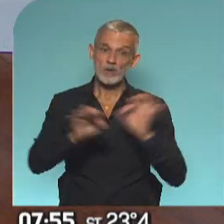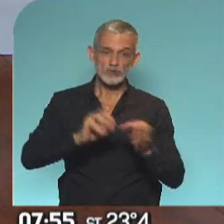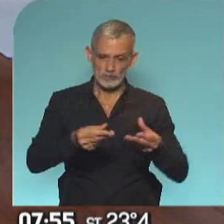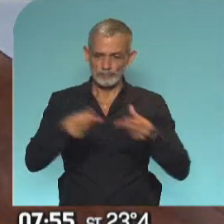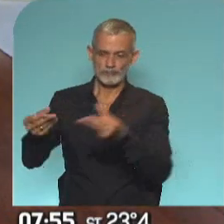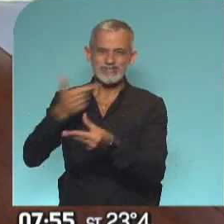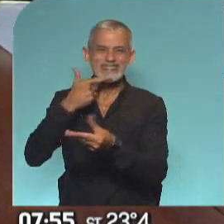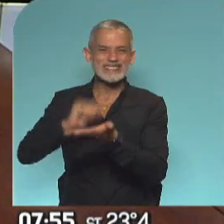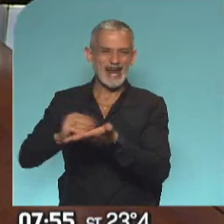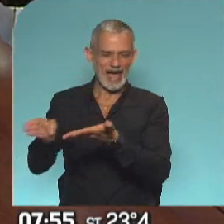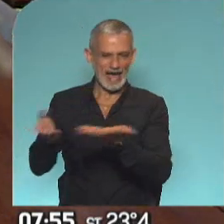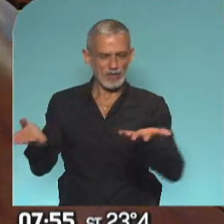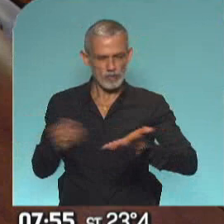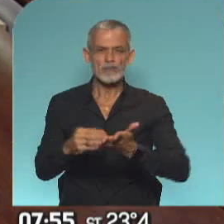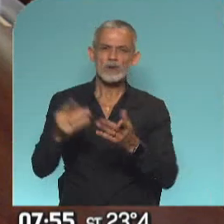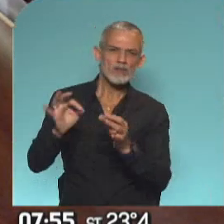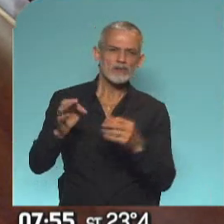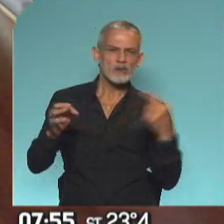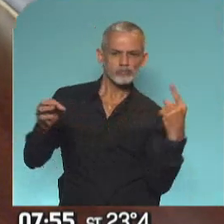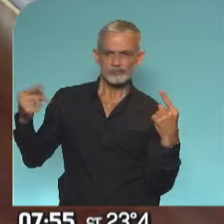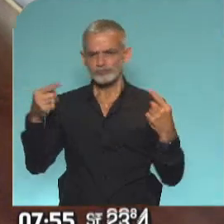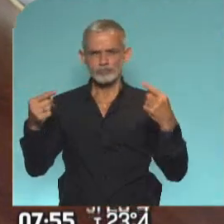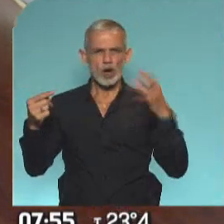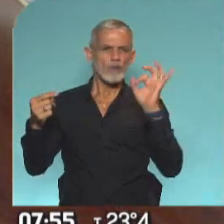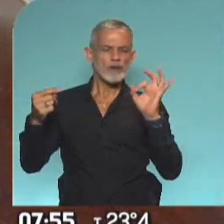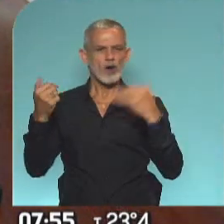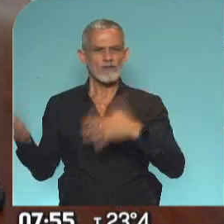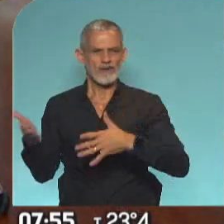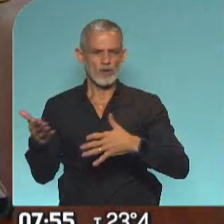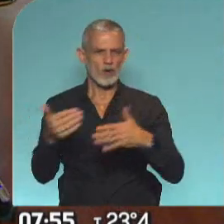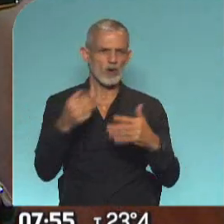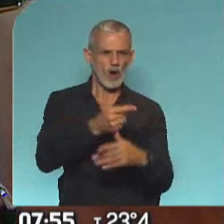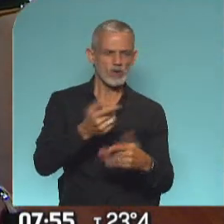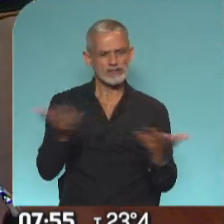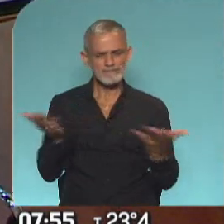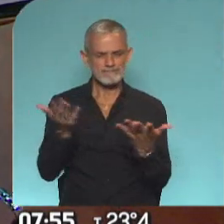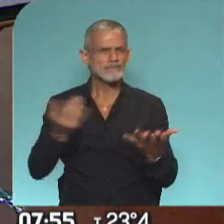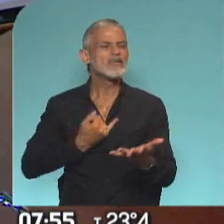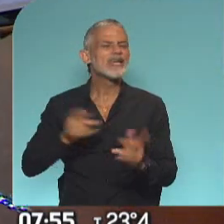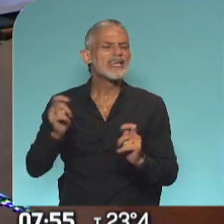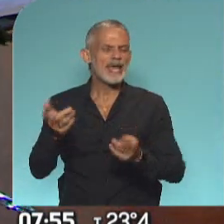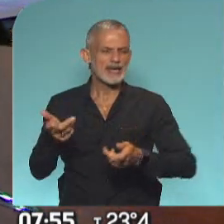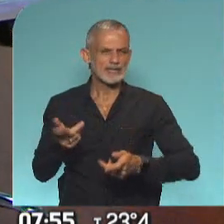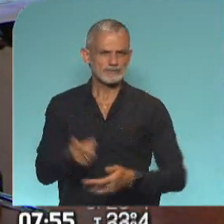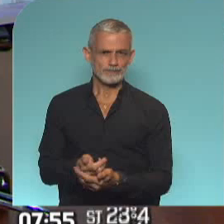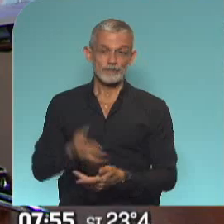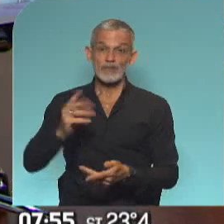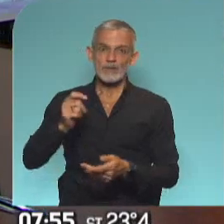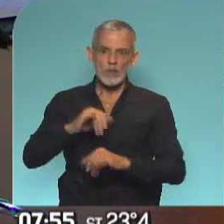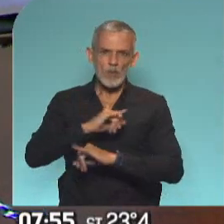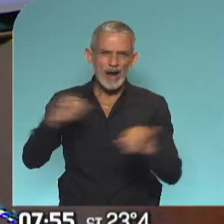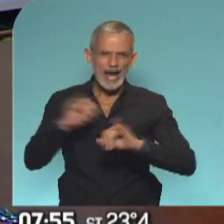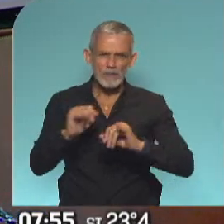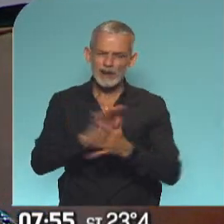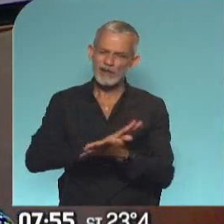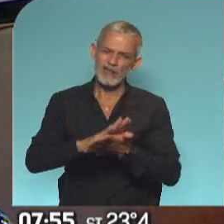Senado Nacional, pero básicamente de los distintos posicionamientos que en las últimas horas surgieron. Por ejemplo, Sí. ¿de dónde? Bueno, en realidad tenemos que hablar de una campaña